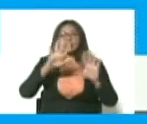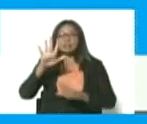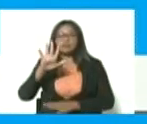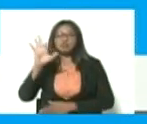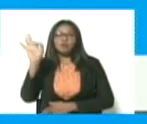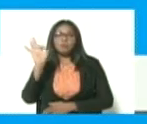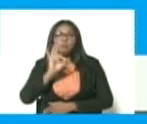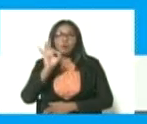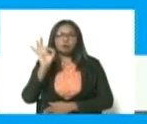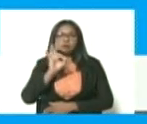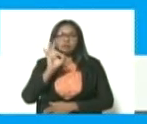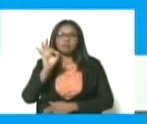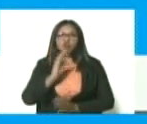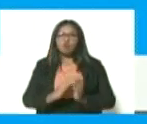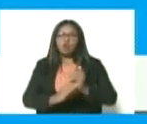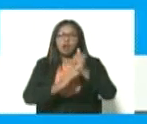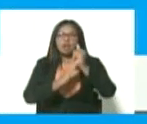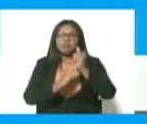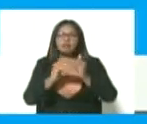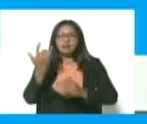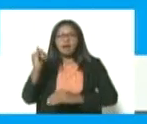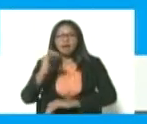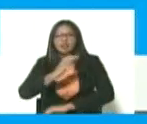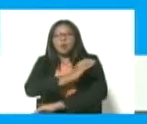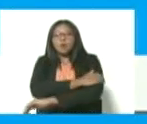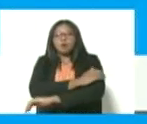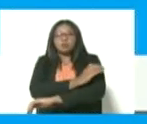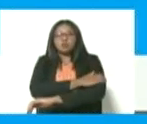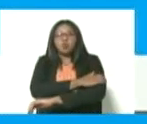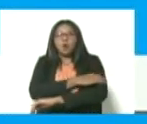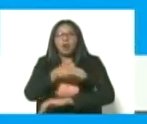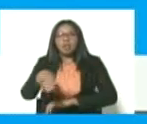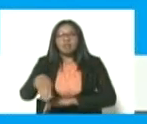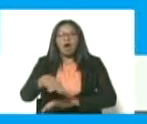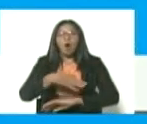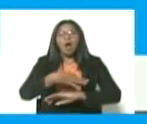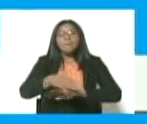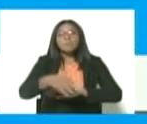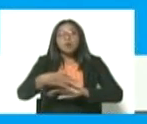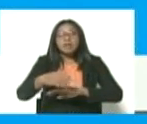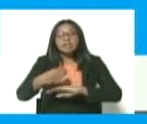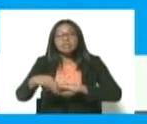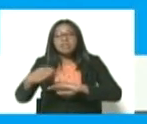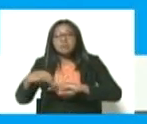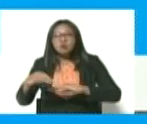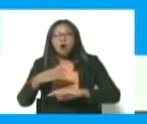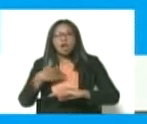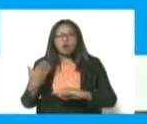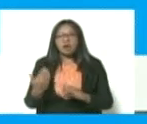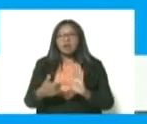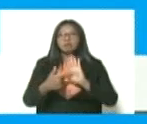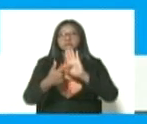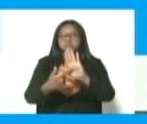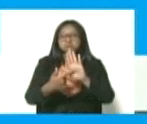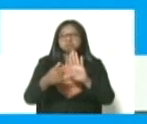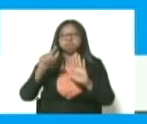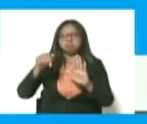95% de los líderes de oposición en los estados y municipios quieren postularse.